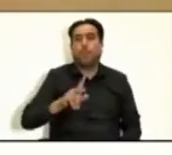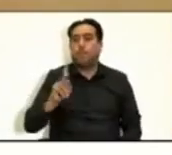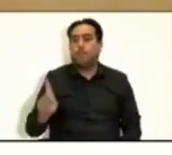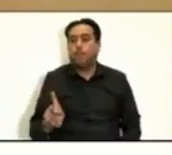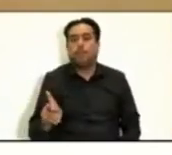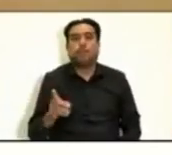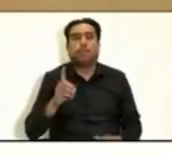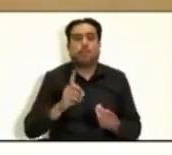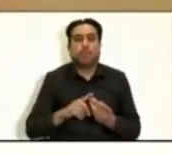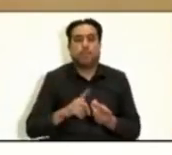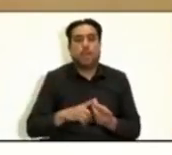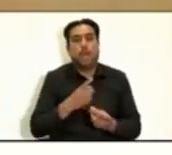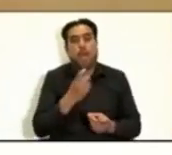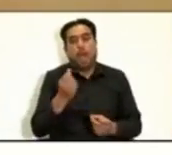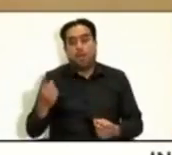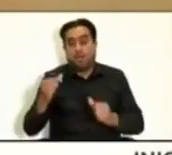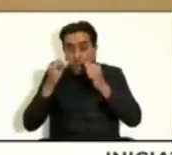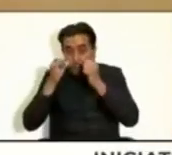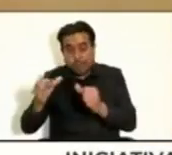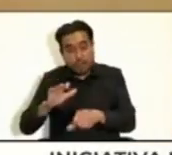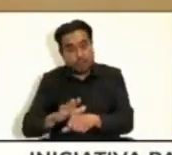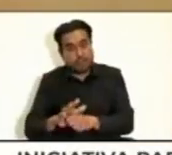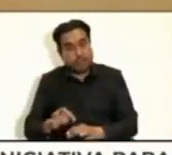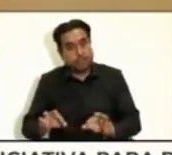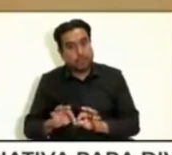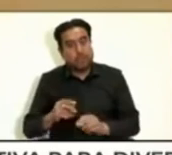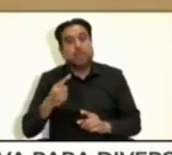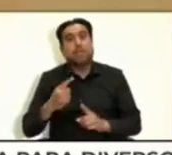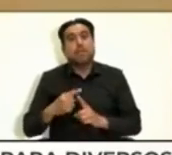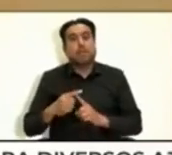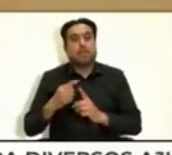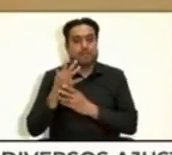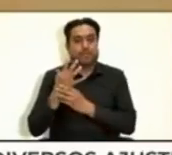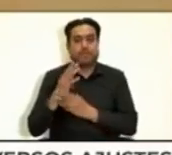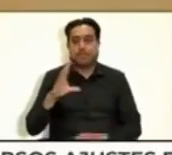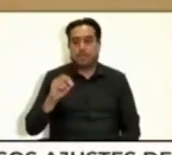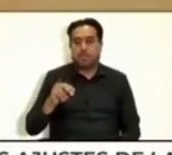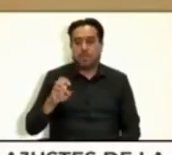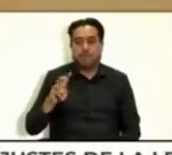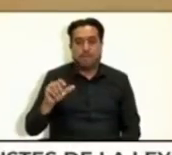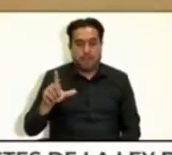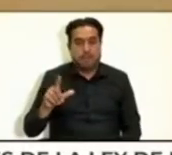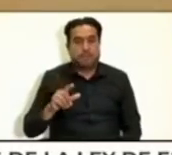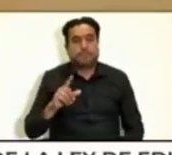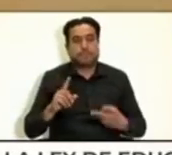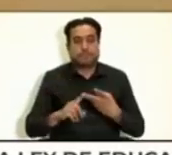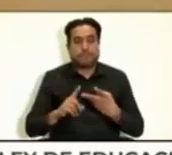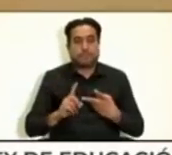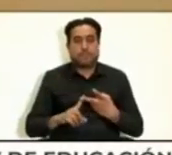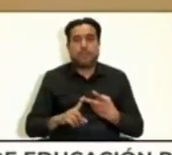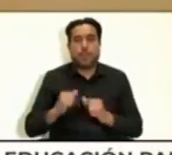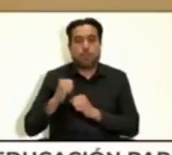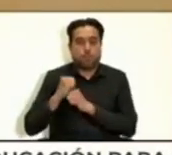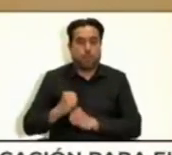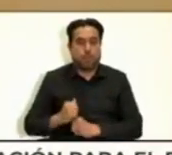se encuentran en zonas de atención prioritaria definidas por los criterios del coneval segundo se propone que las autoridades